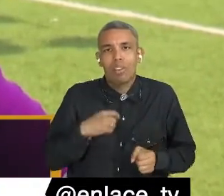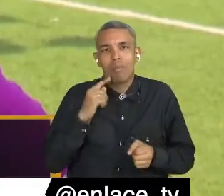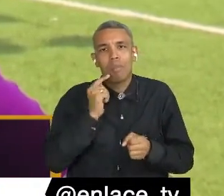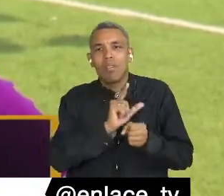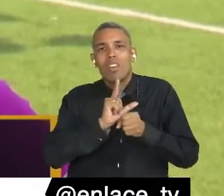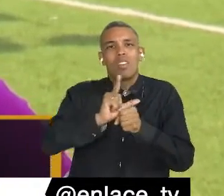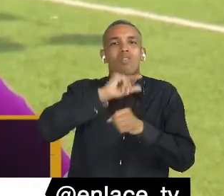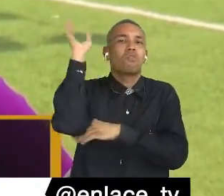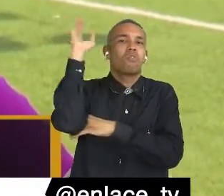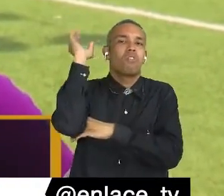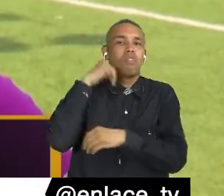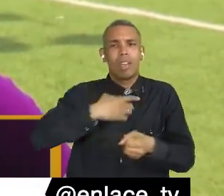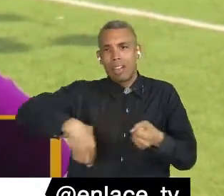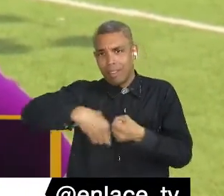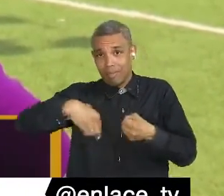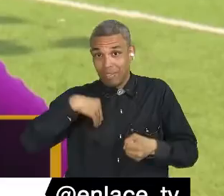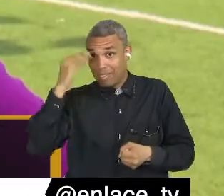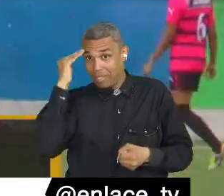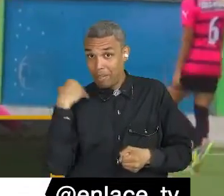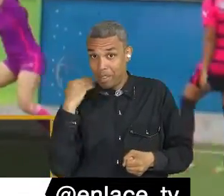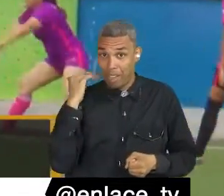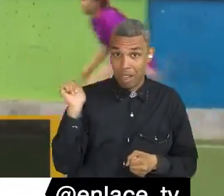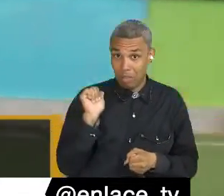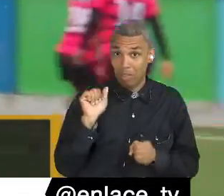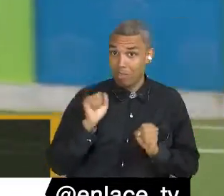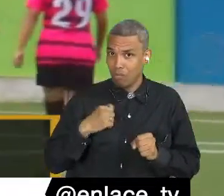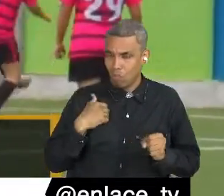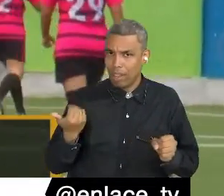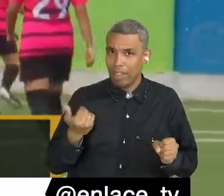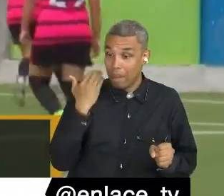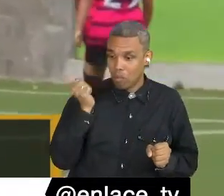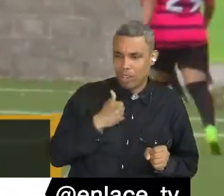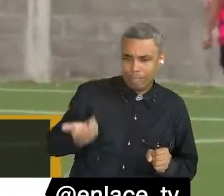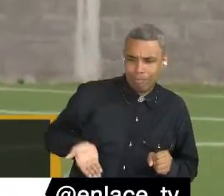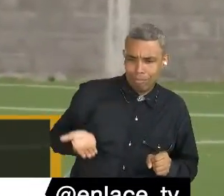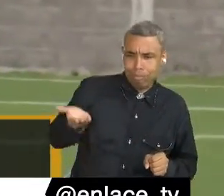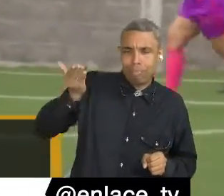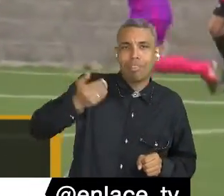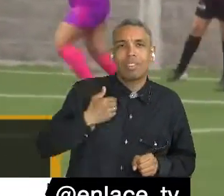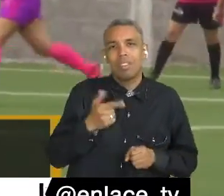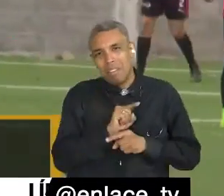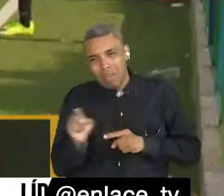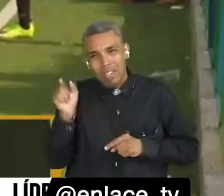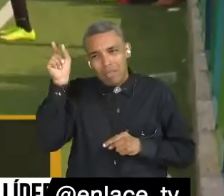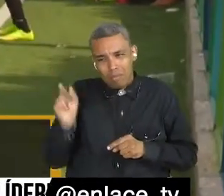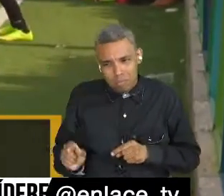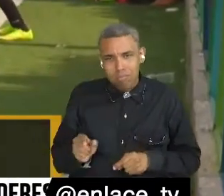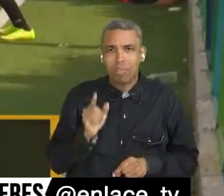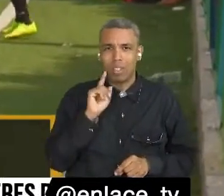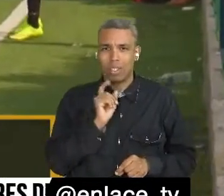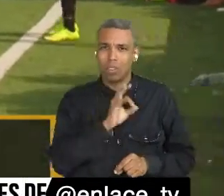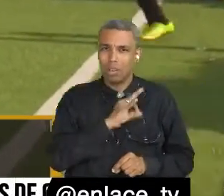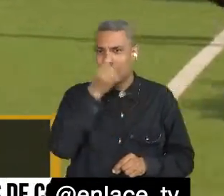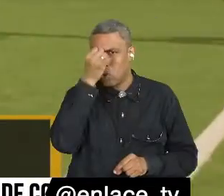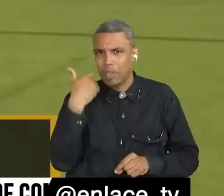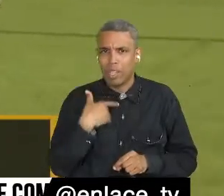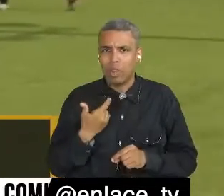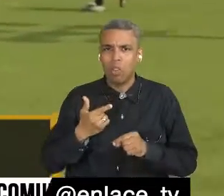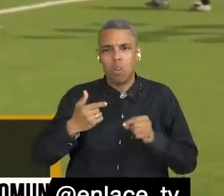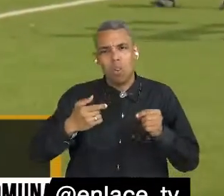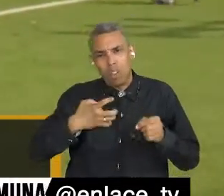fútbol profesional femenino, y es hora de que se nos dé lugar. Todos los fines de semana esta cancha se llena de familias, amigos y espectadores, quienes por